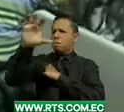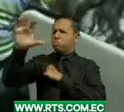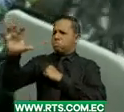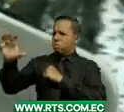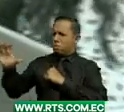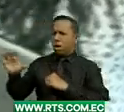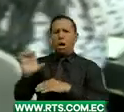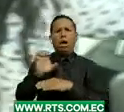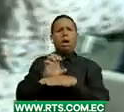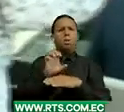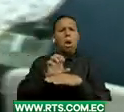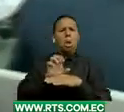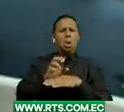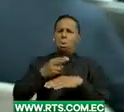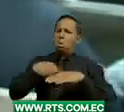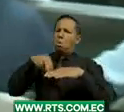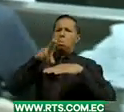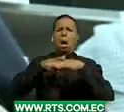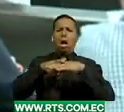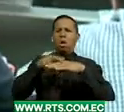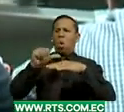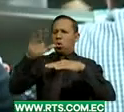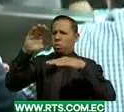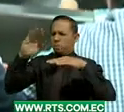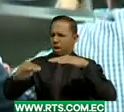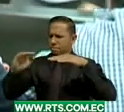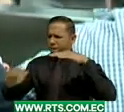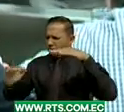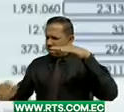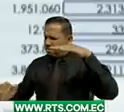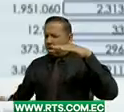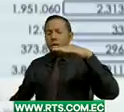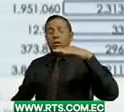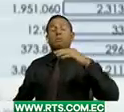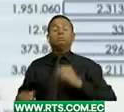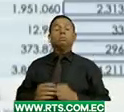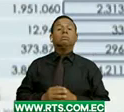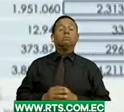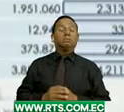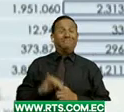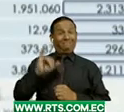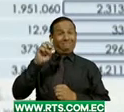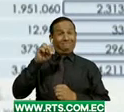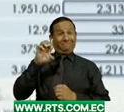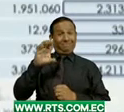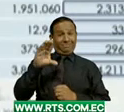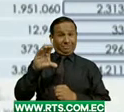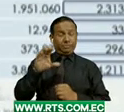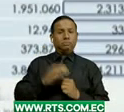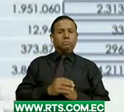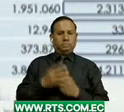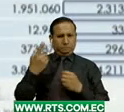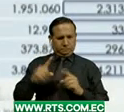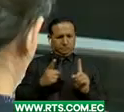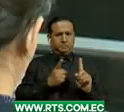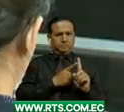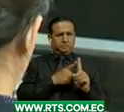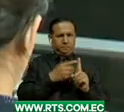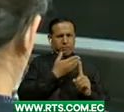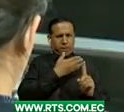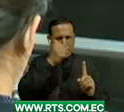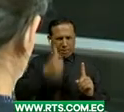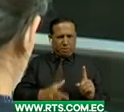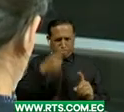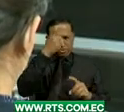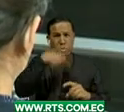en la presentación de los resultados de la encuesta nacional de empleo desempleo y subempleo elaborada por el ine que estuvieron presentes además del titular de esa institución el